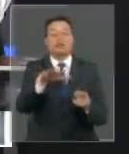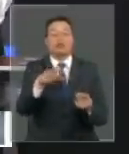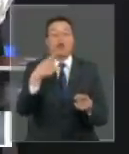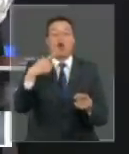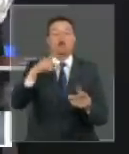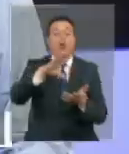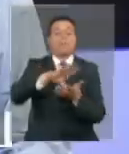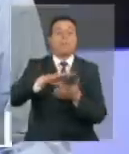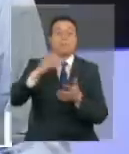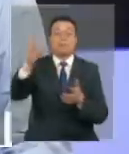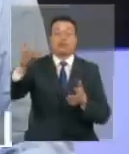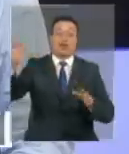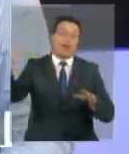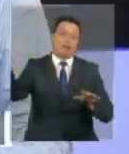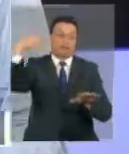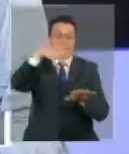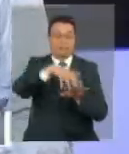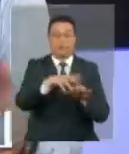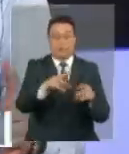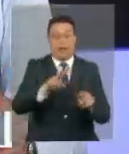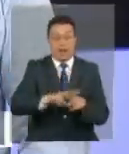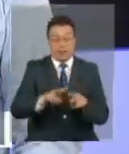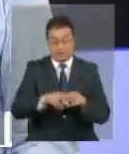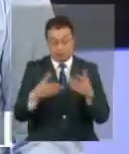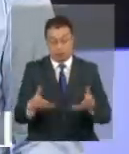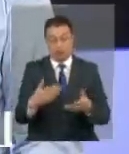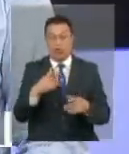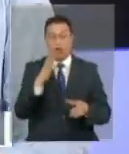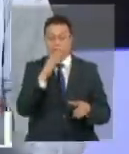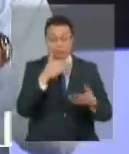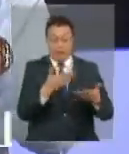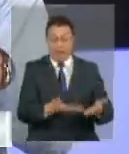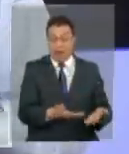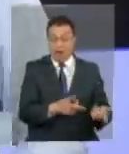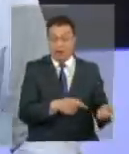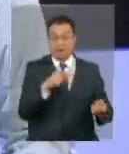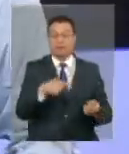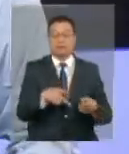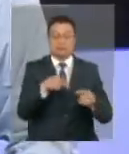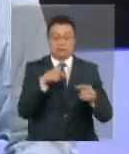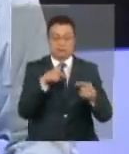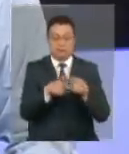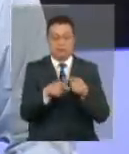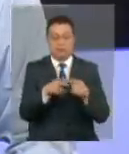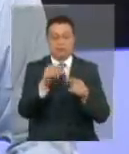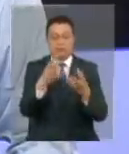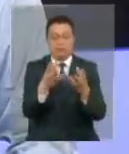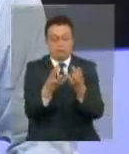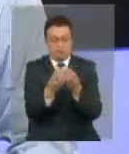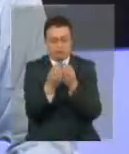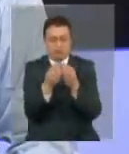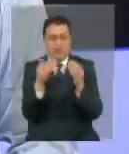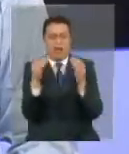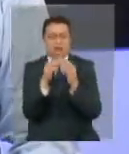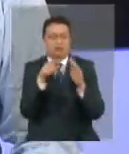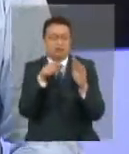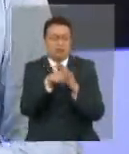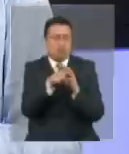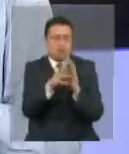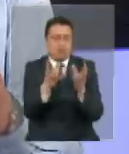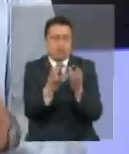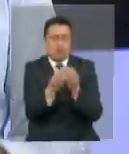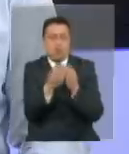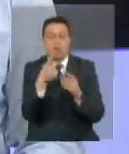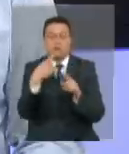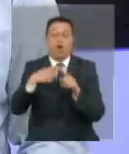viven los inmigrantes en Recoleta? Bueno, haría lo que no se ha hecho en estos 3 años, que es terminar con el hacinamiento de